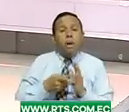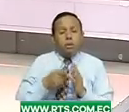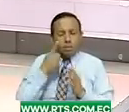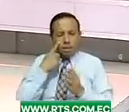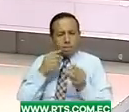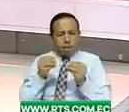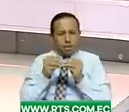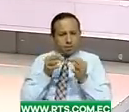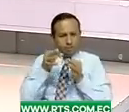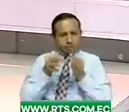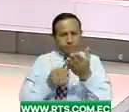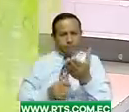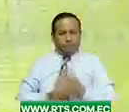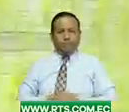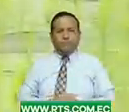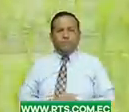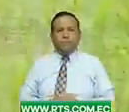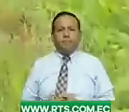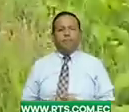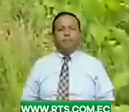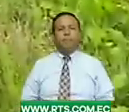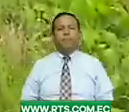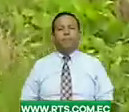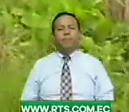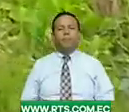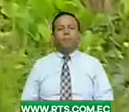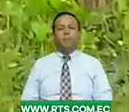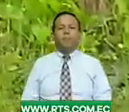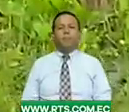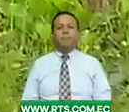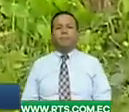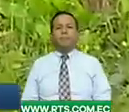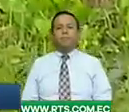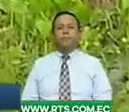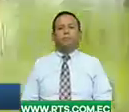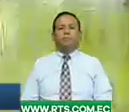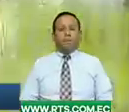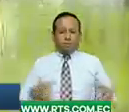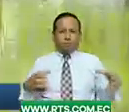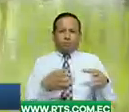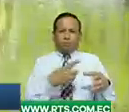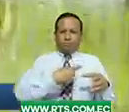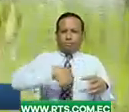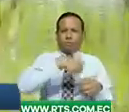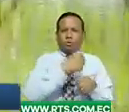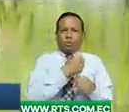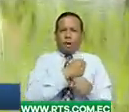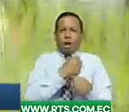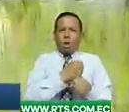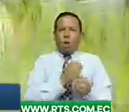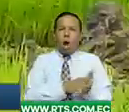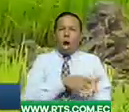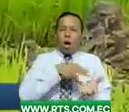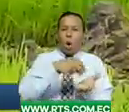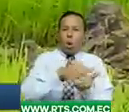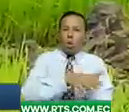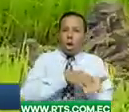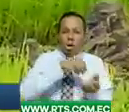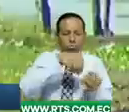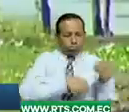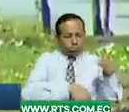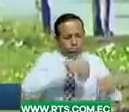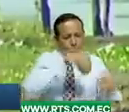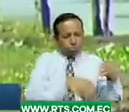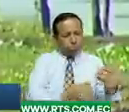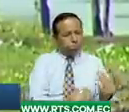Los pequeños productores de arroz y sus jornaleros serían la primera línea de perjudicados en el sector agrícola por los posibles efectos